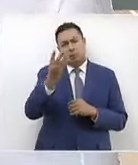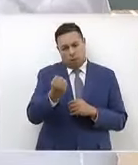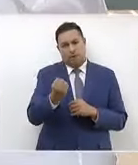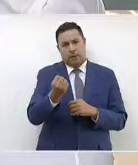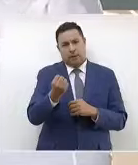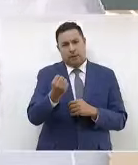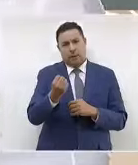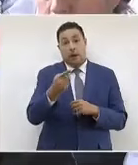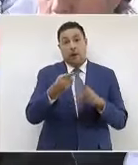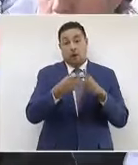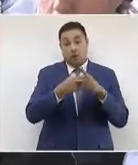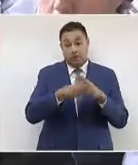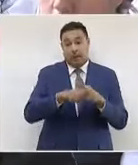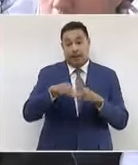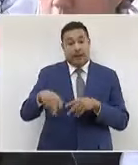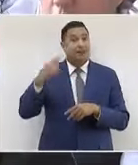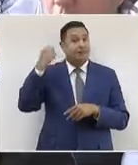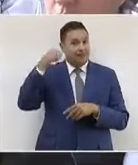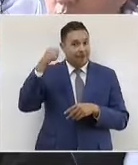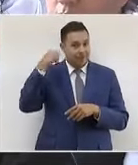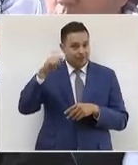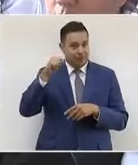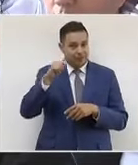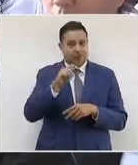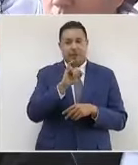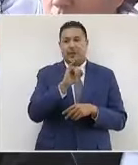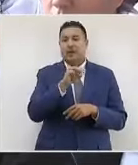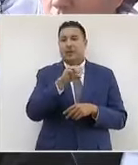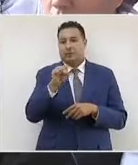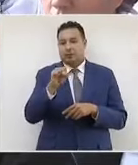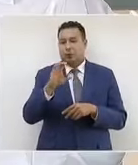1979, echar a andar en Tabasco el IMSS Coplamar.